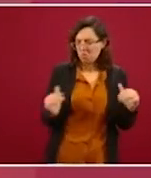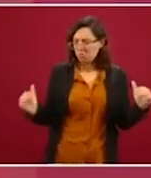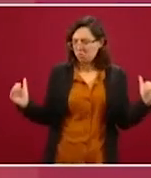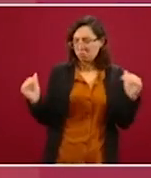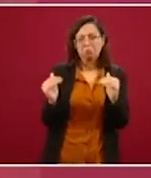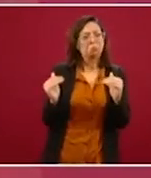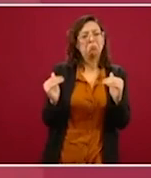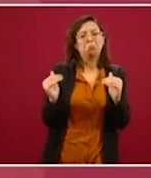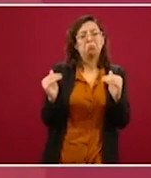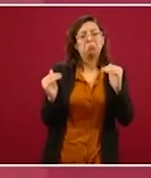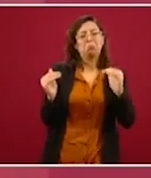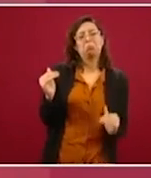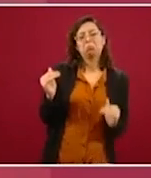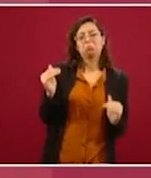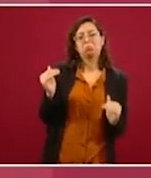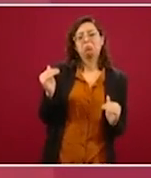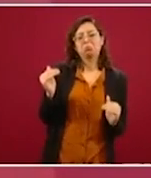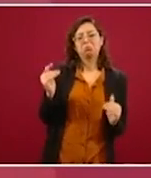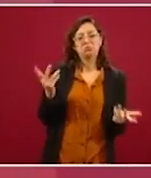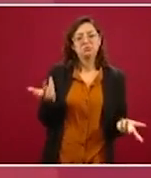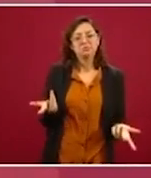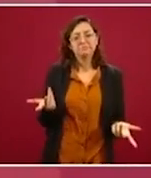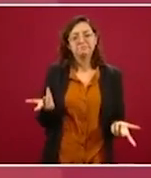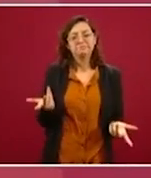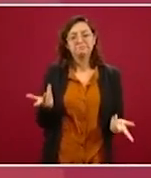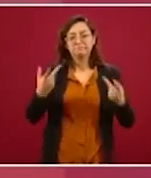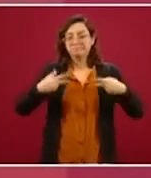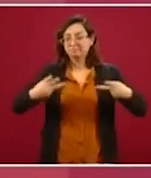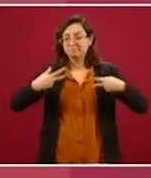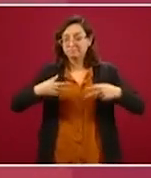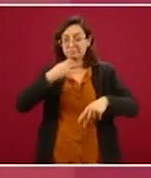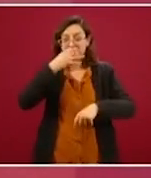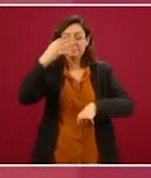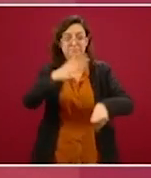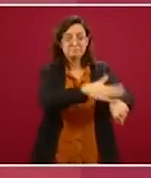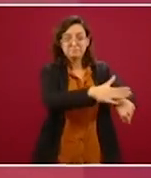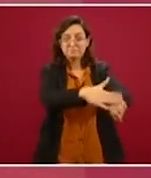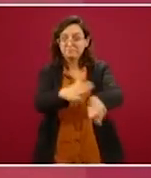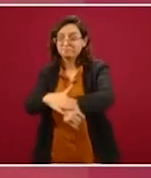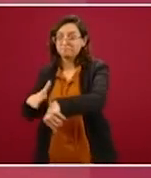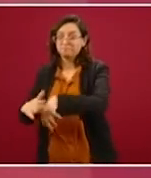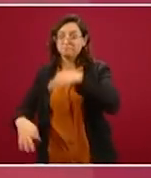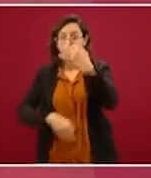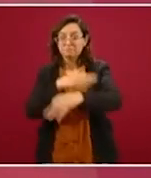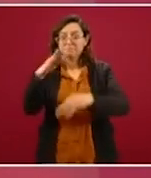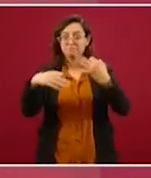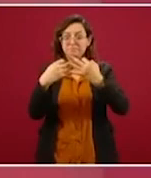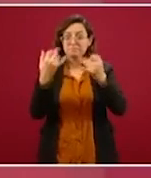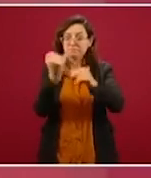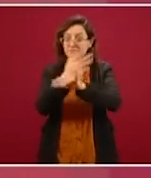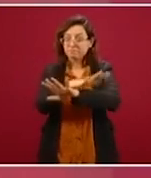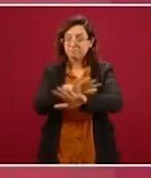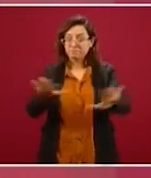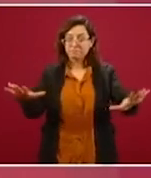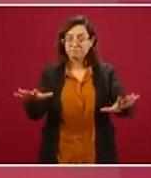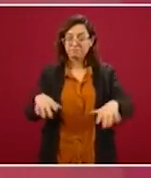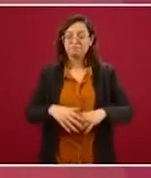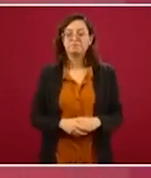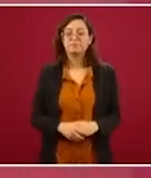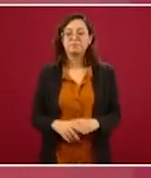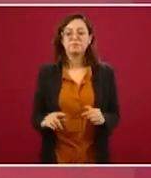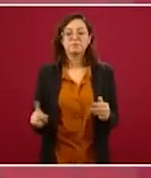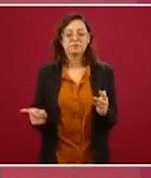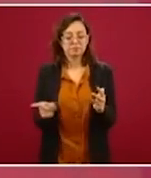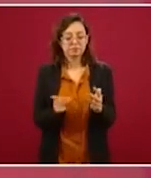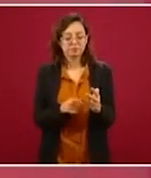Para que todos los que están escuchando tengamos esta información. Y lo tercero